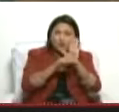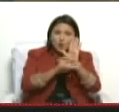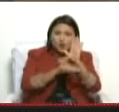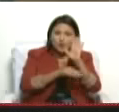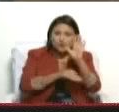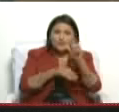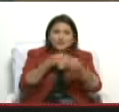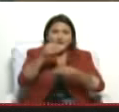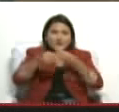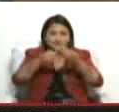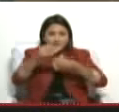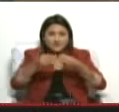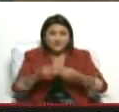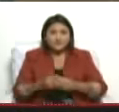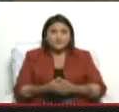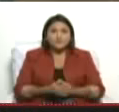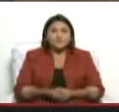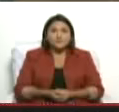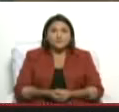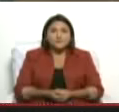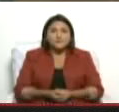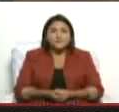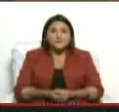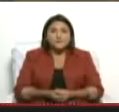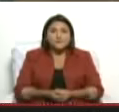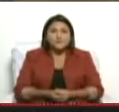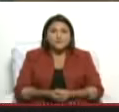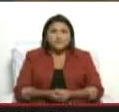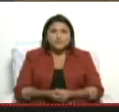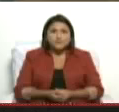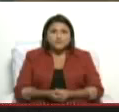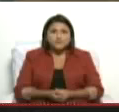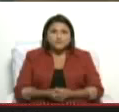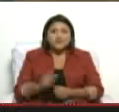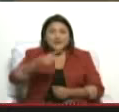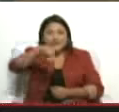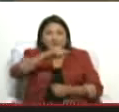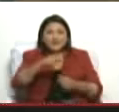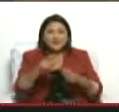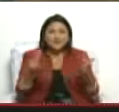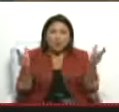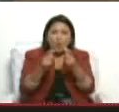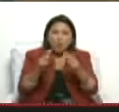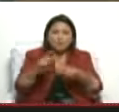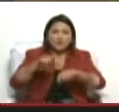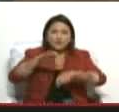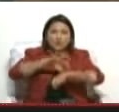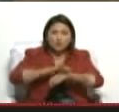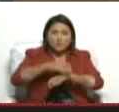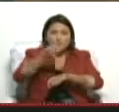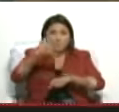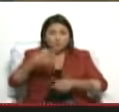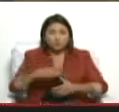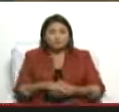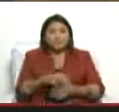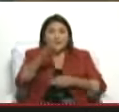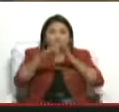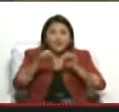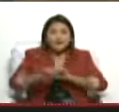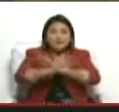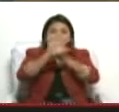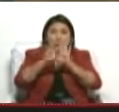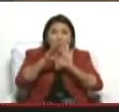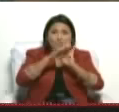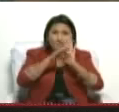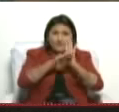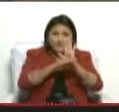a ejecutar a desarrollar en esta brutal trama terrorista brazalete blanco